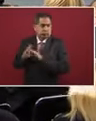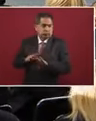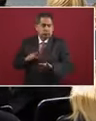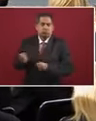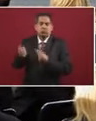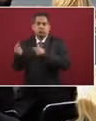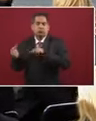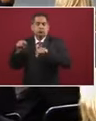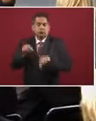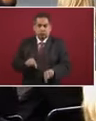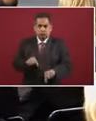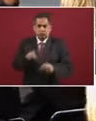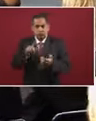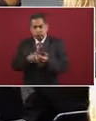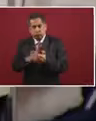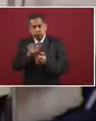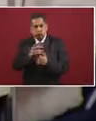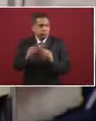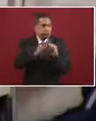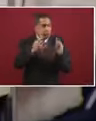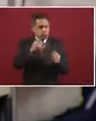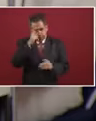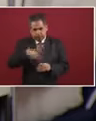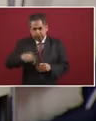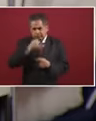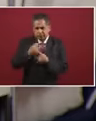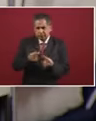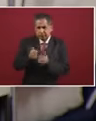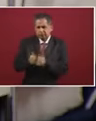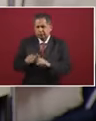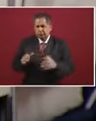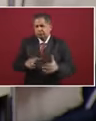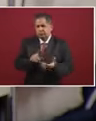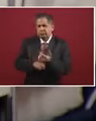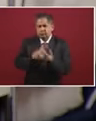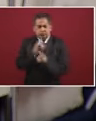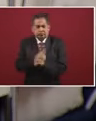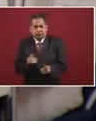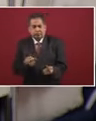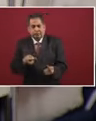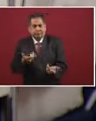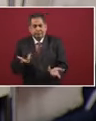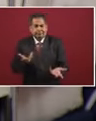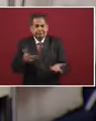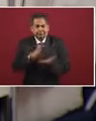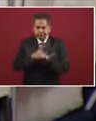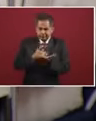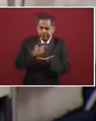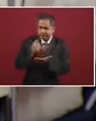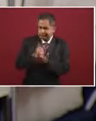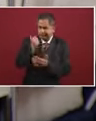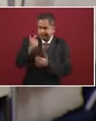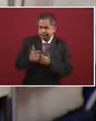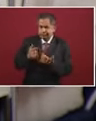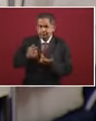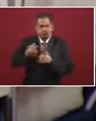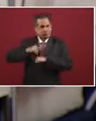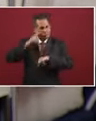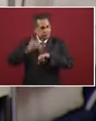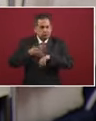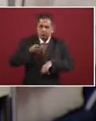son, si hay albergues específicos para ellos y cuál es su estatus siendo menores de edad? No sé si tienen, llamémosle, tutores